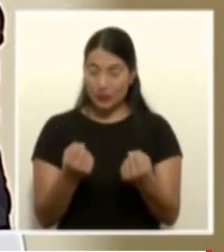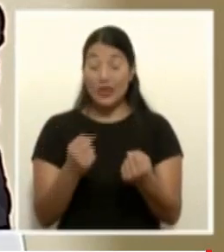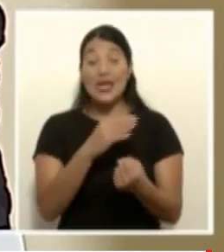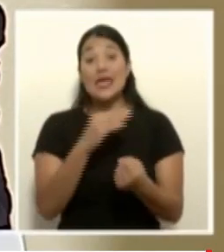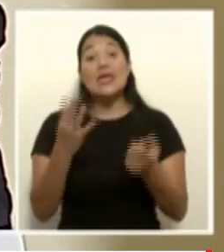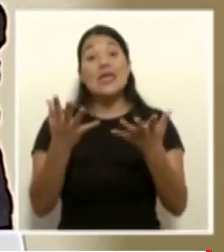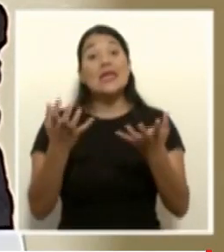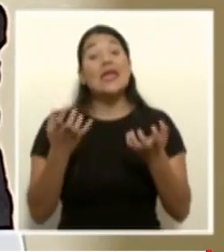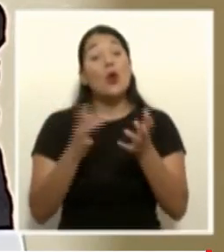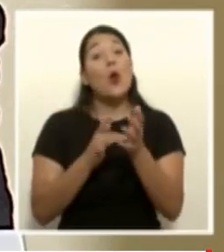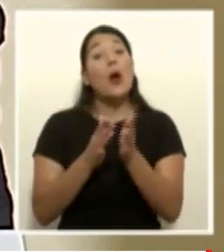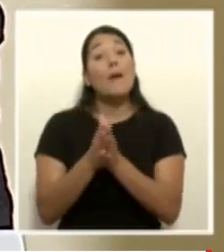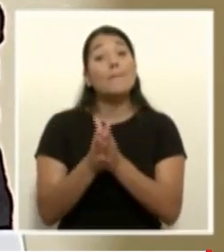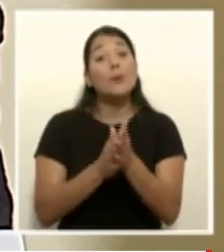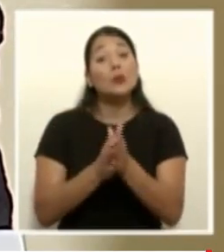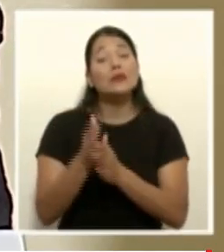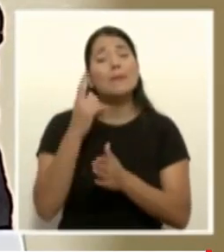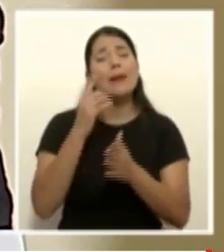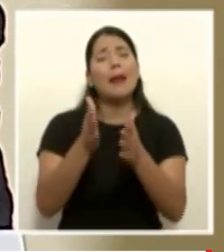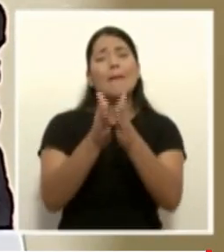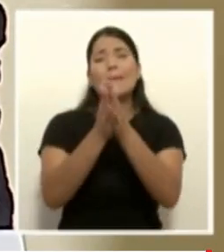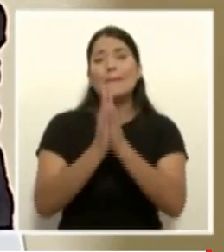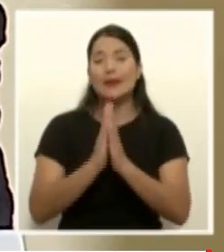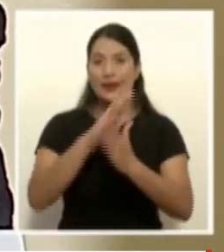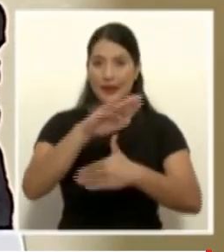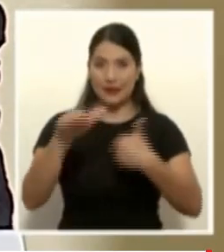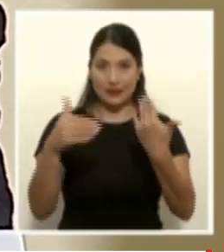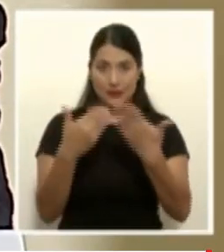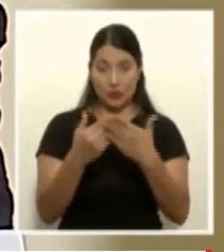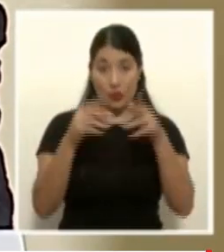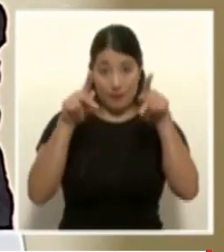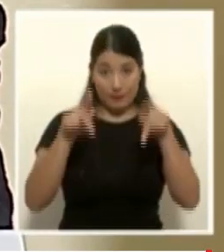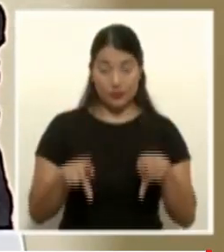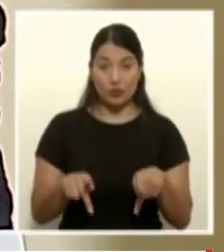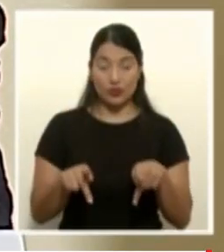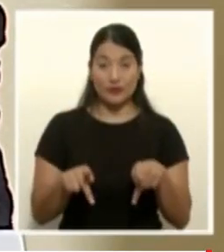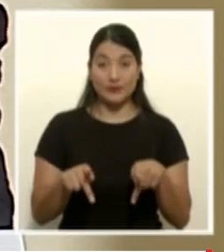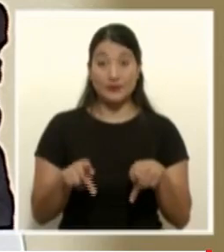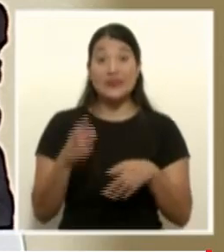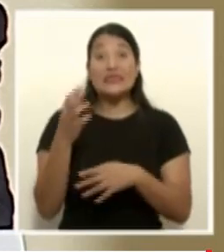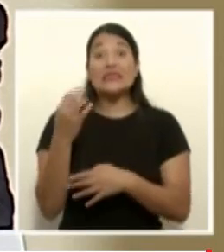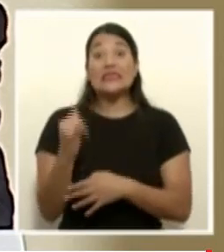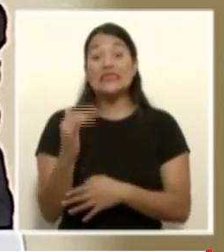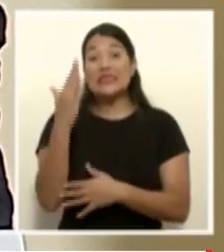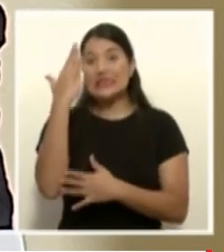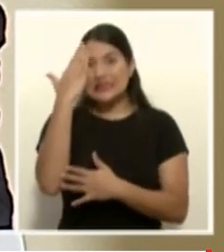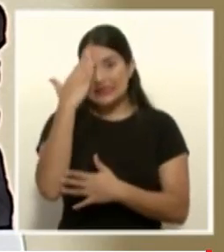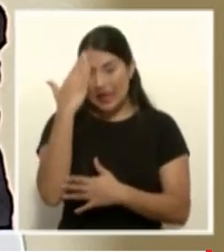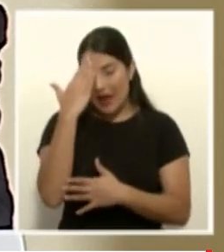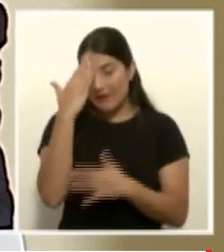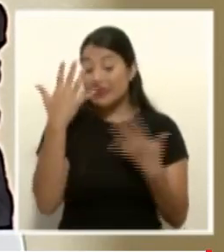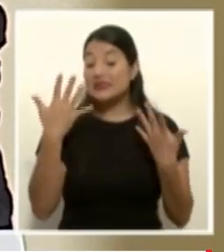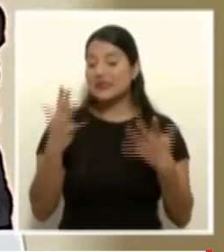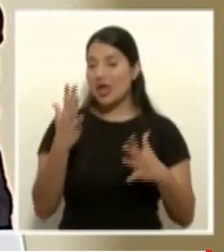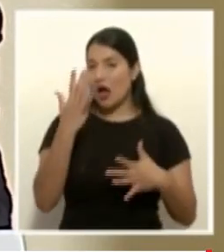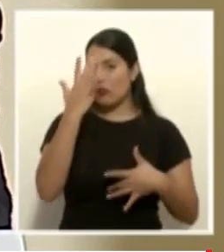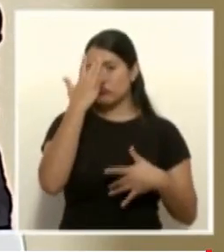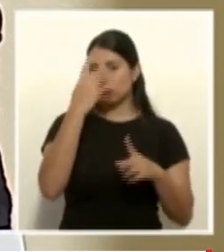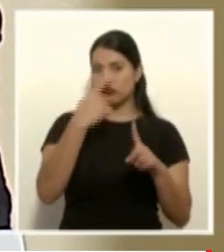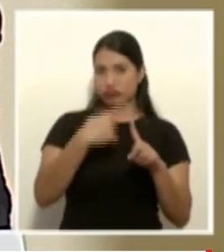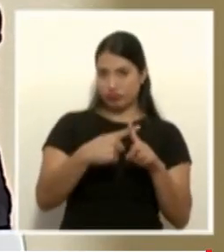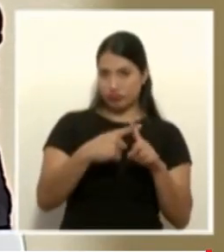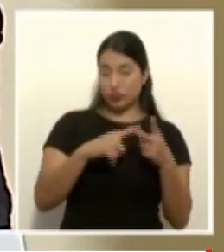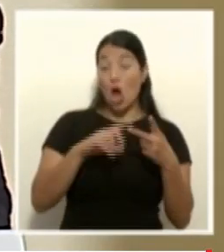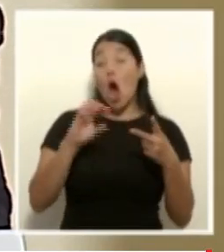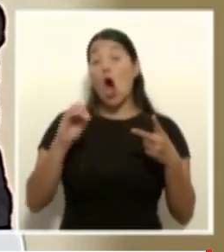para pedirle a toda la población que si saben que son positivos o sospechan